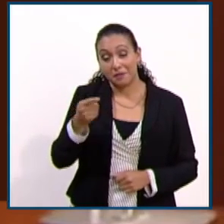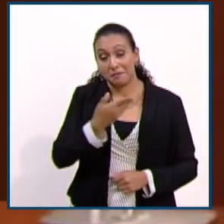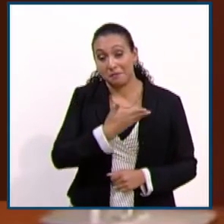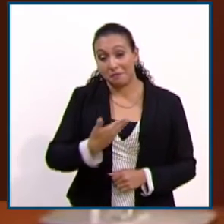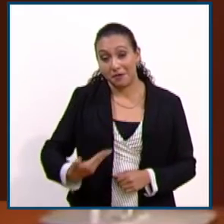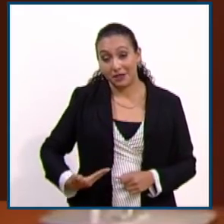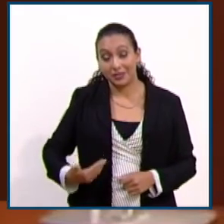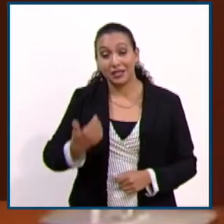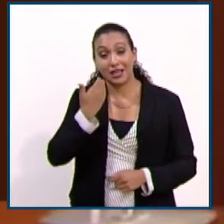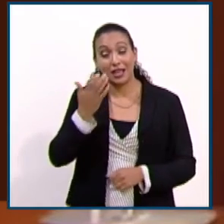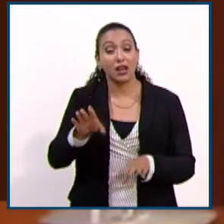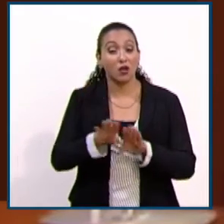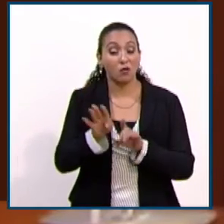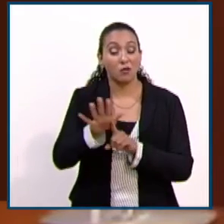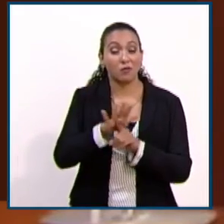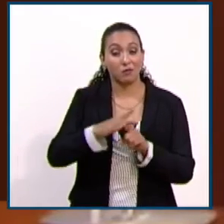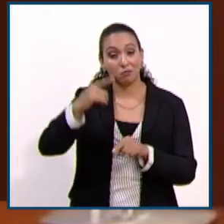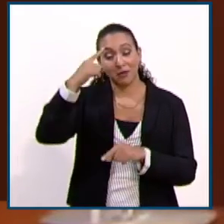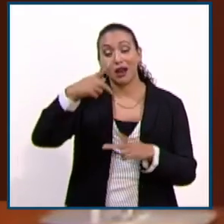del voto de la ciudadanía.